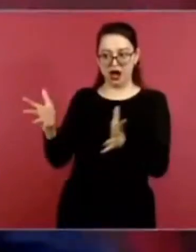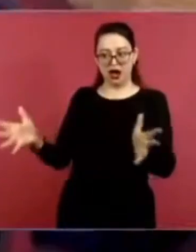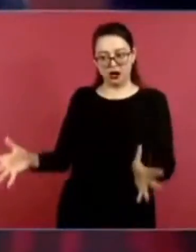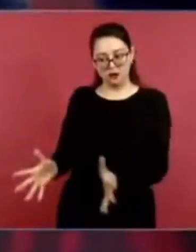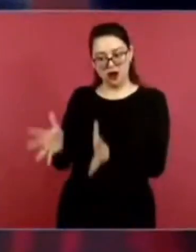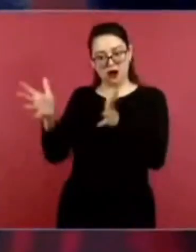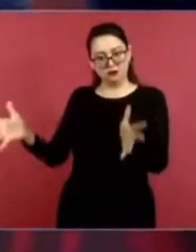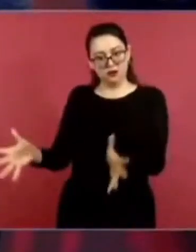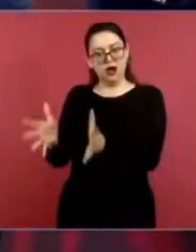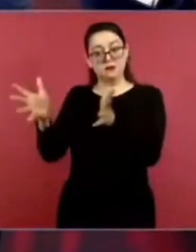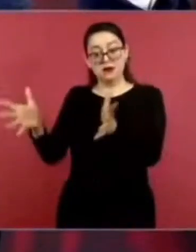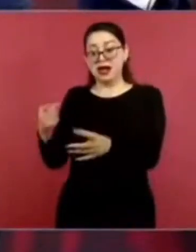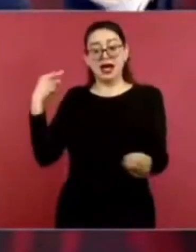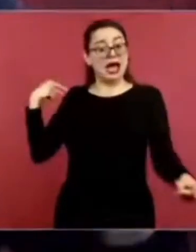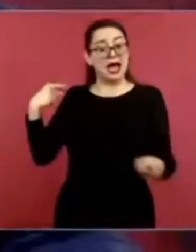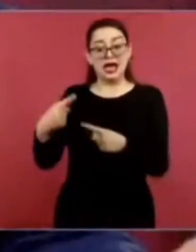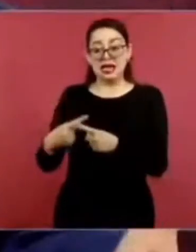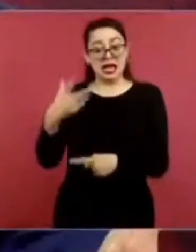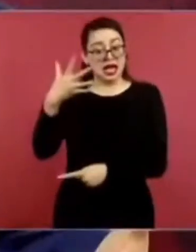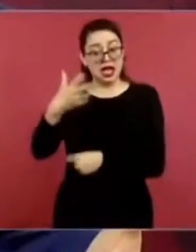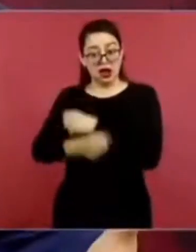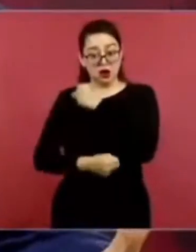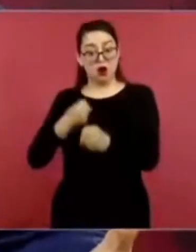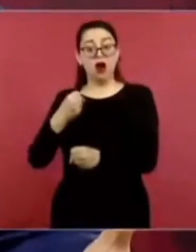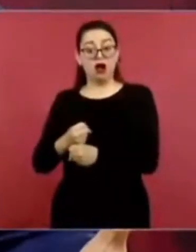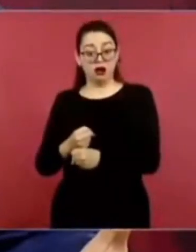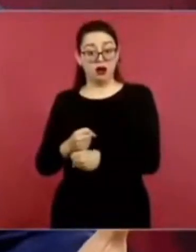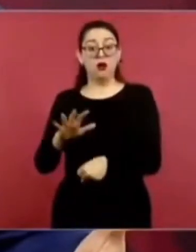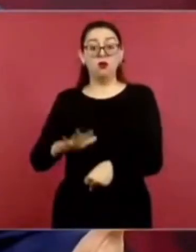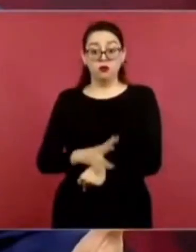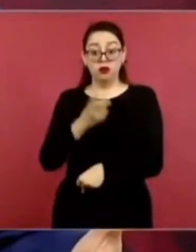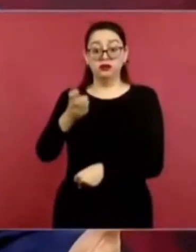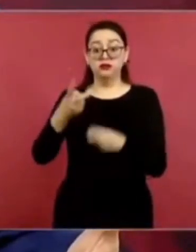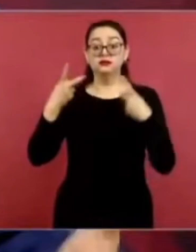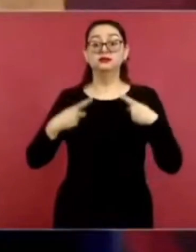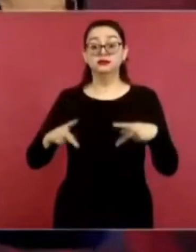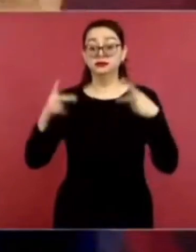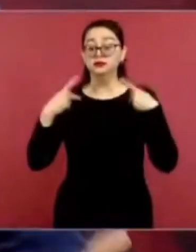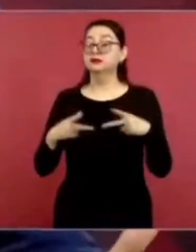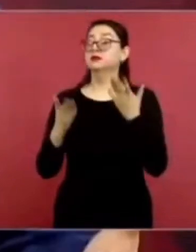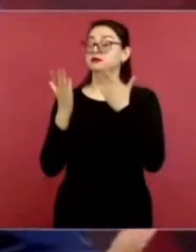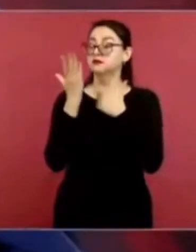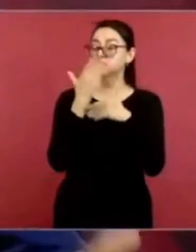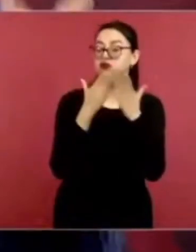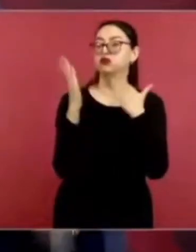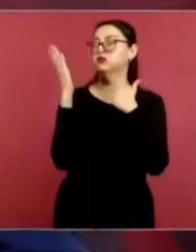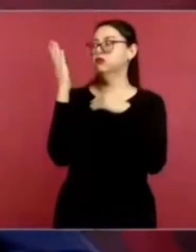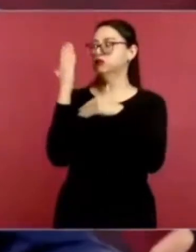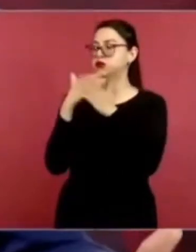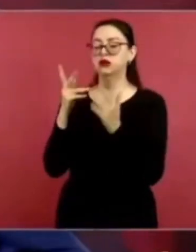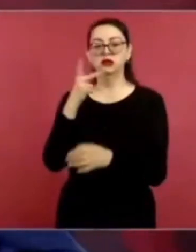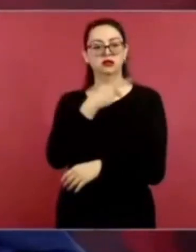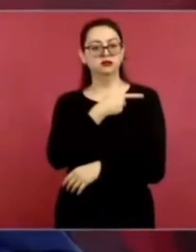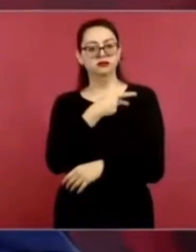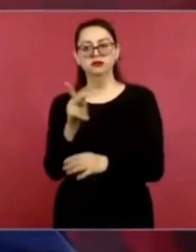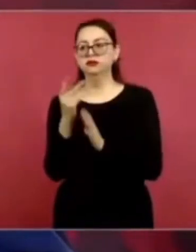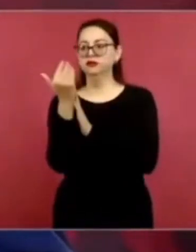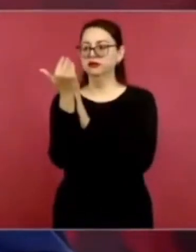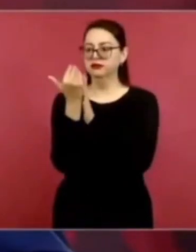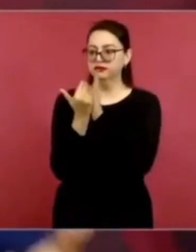eso hemos sacado de la pobreza a la gente y por eso hay menos desigualdad